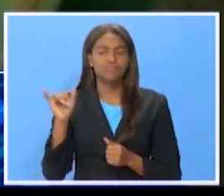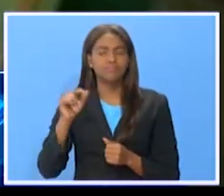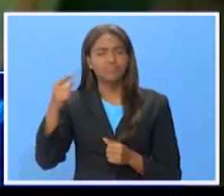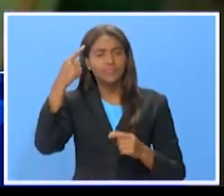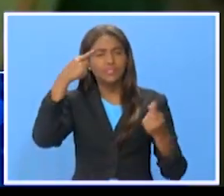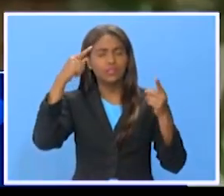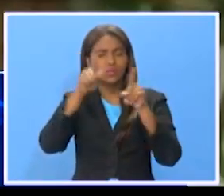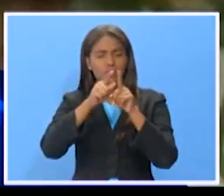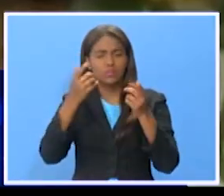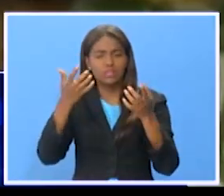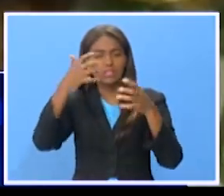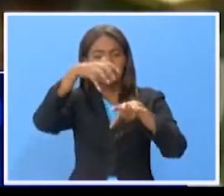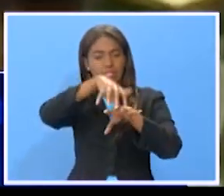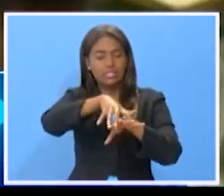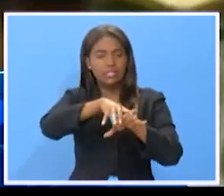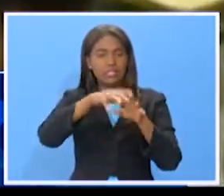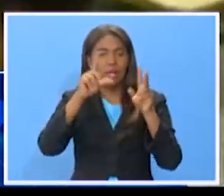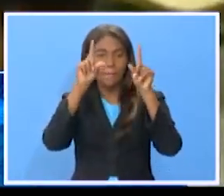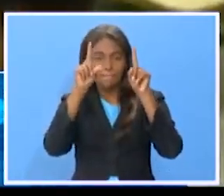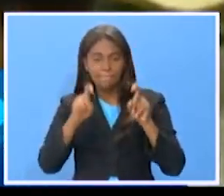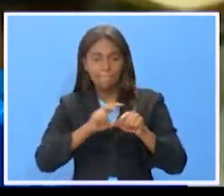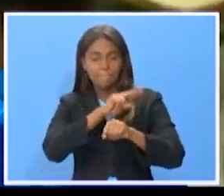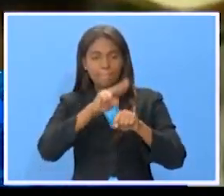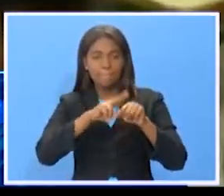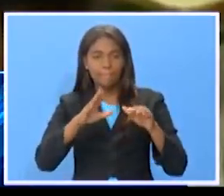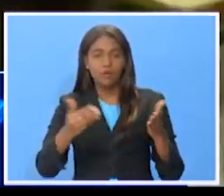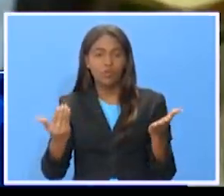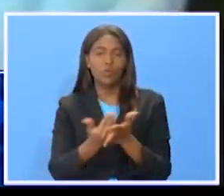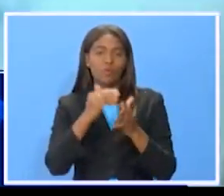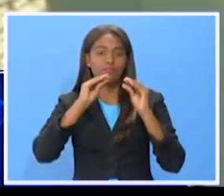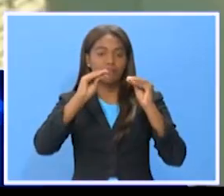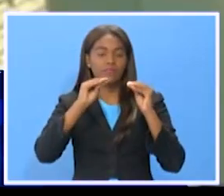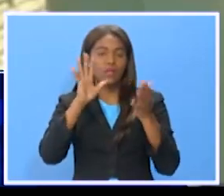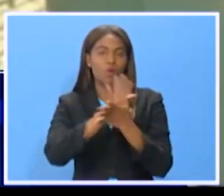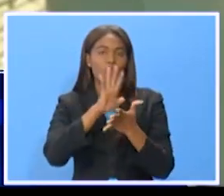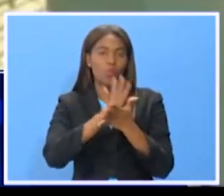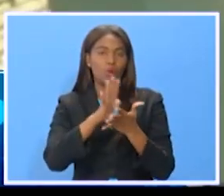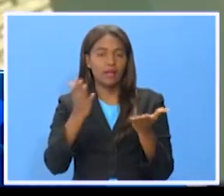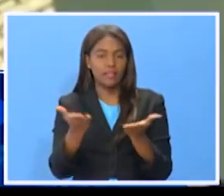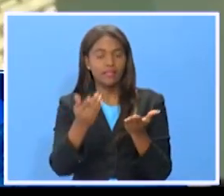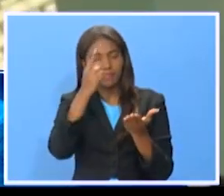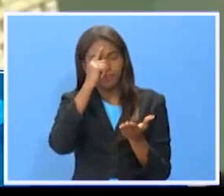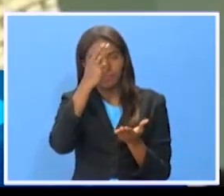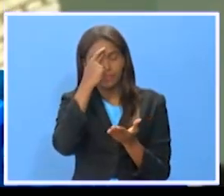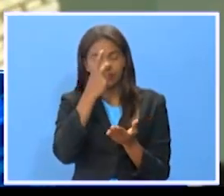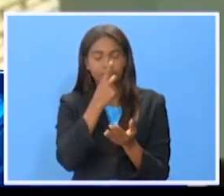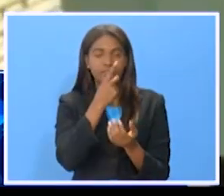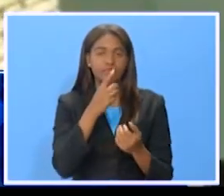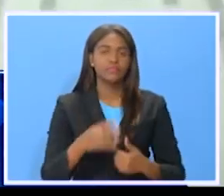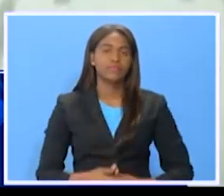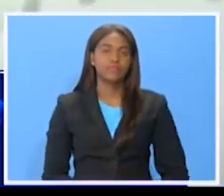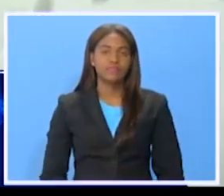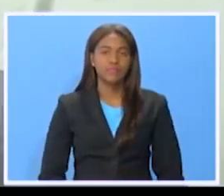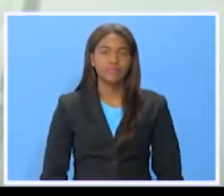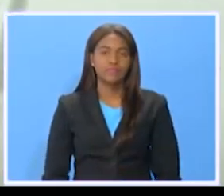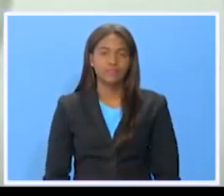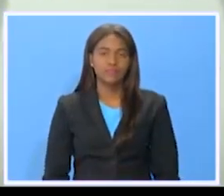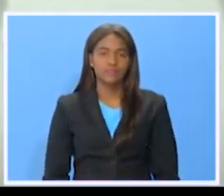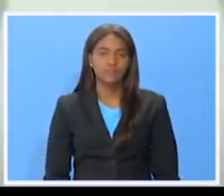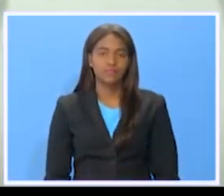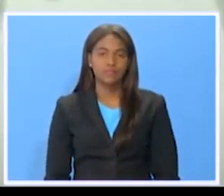con la adecuación de las pruebas nacionales con el nuevo currículo escolar del país. Para 4RD Noticias, Brenda